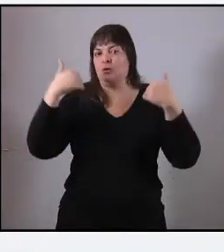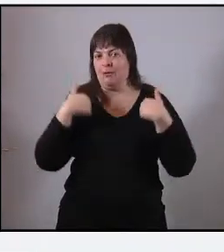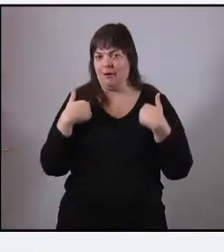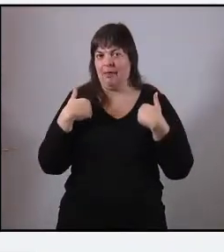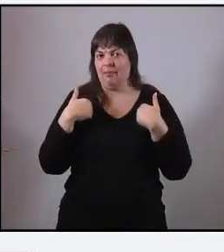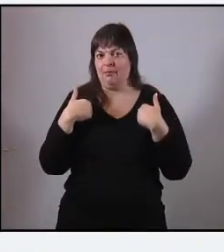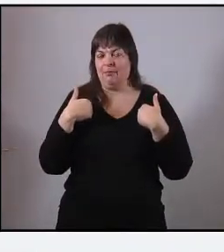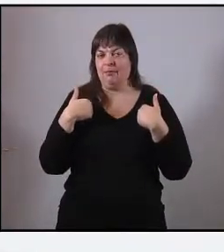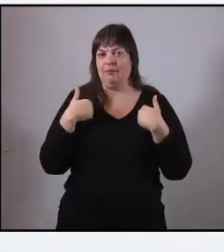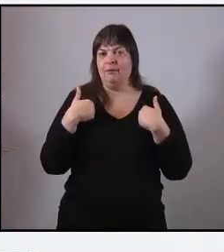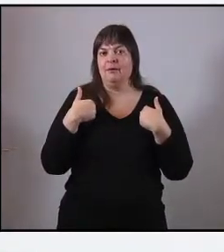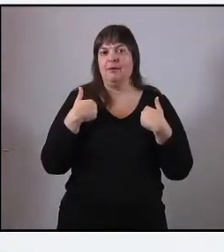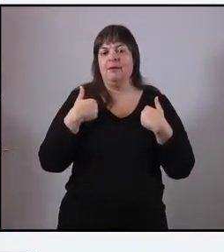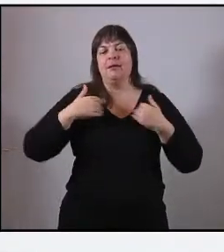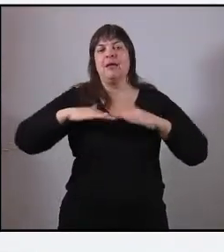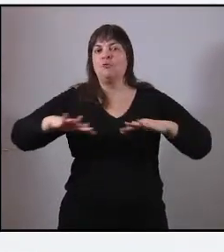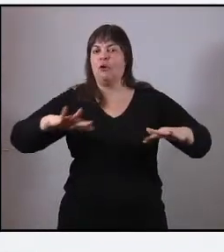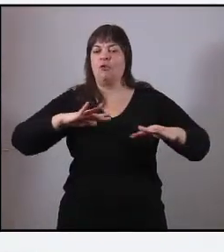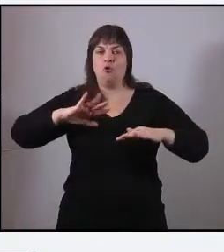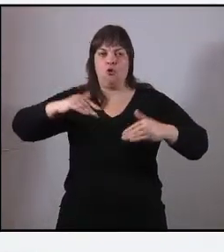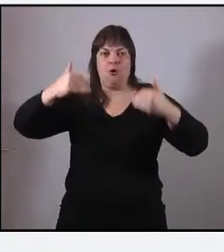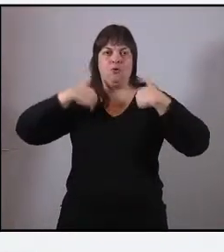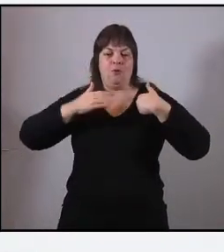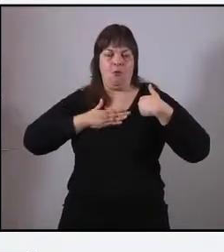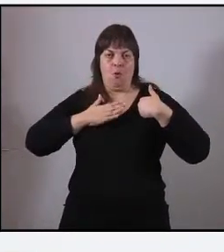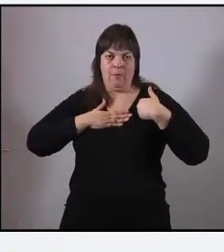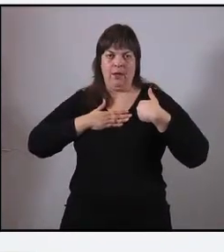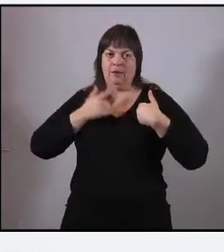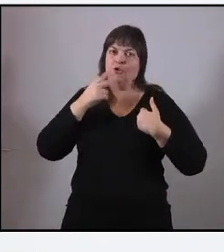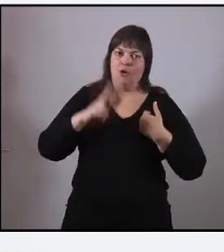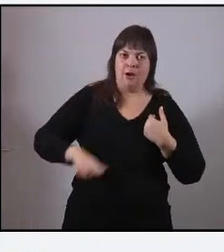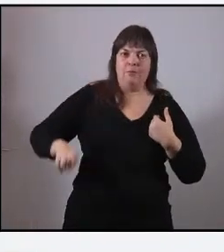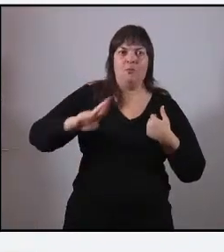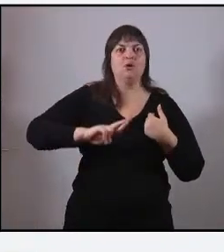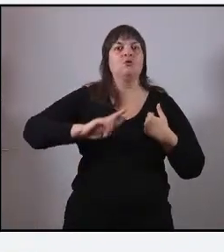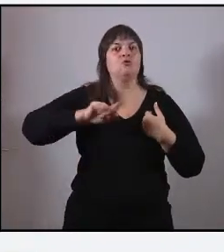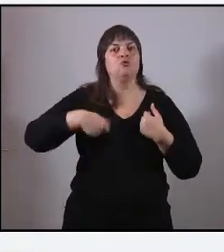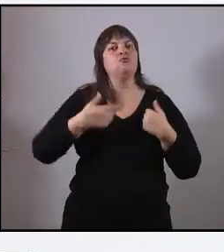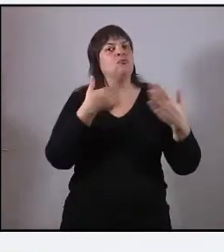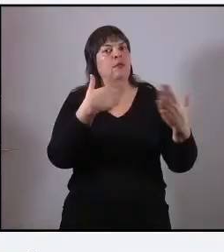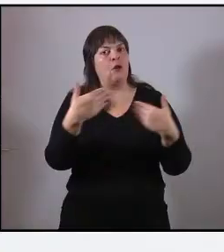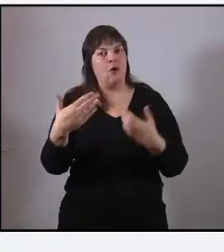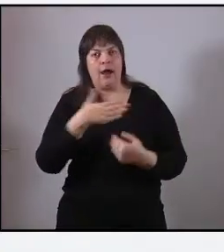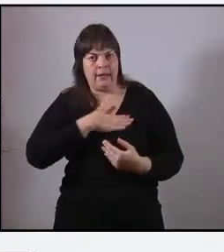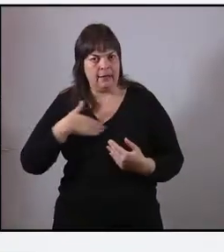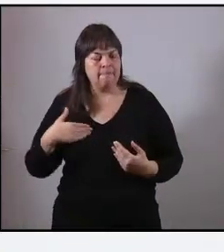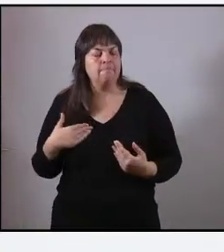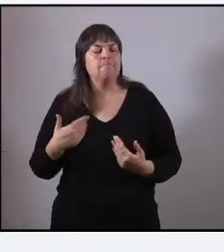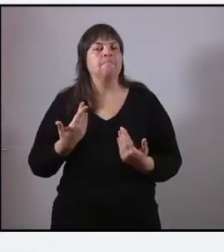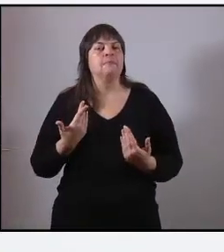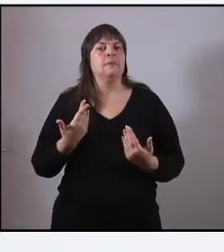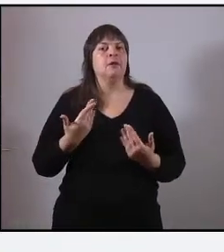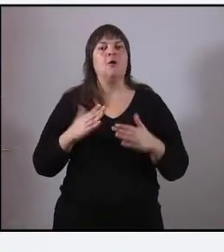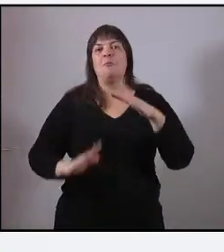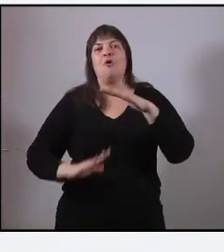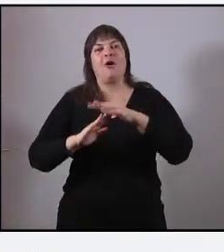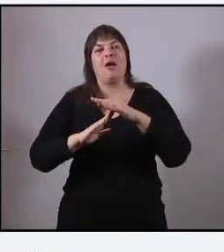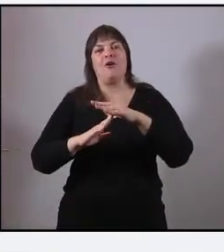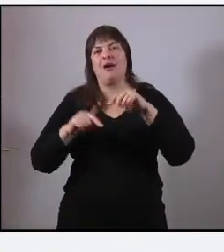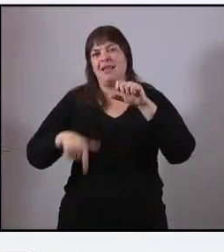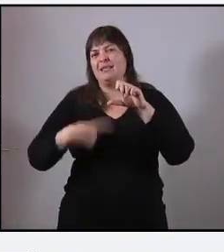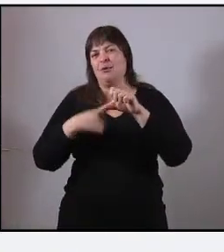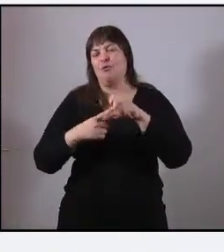las actuaciones que nosotros llevamos a cabo. Reitero, dispuestos a dialogar, dispuestos a hablar, basta ya de bloqueos en